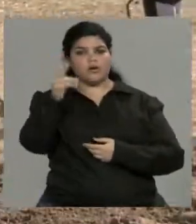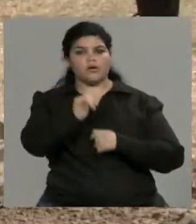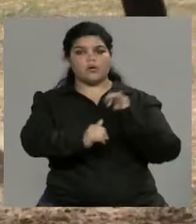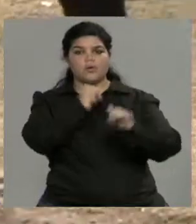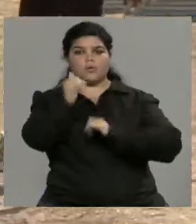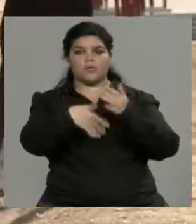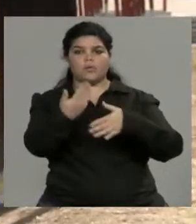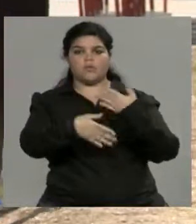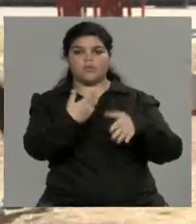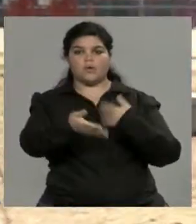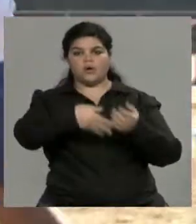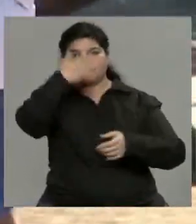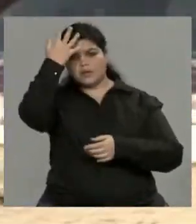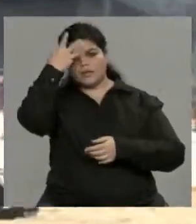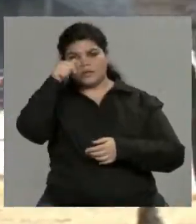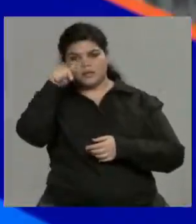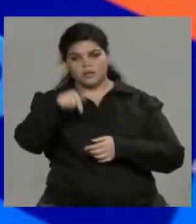los Juegos Sanmartinianos.